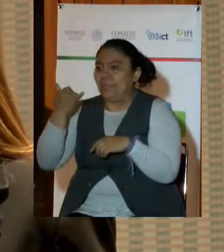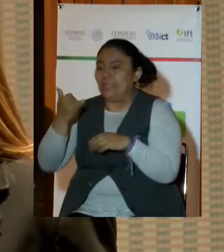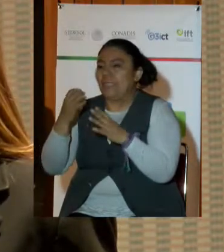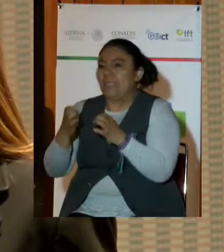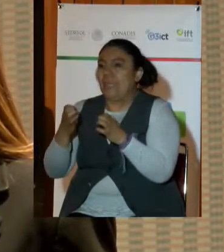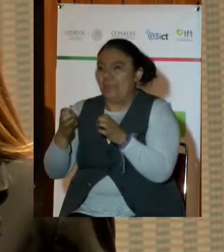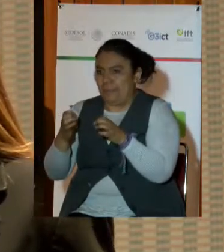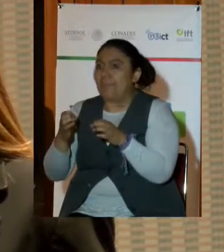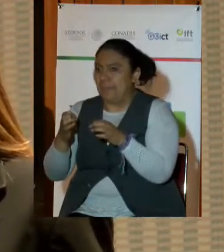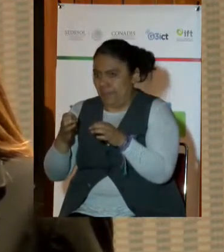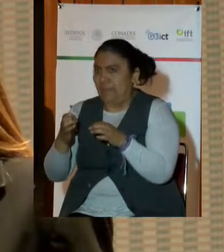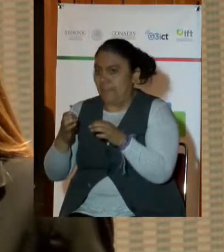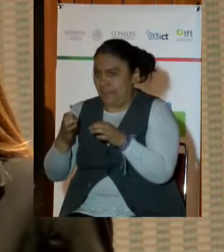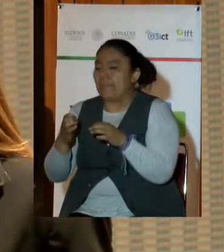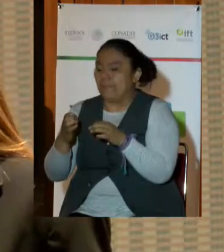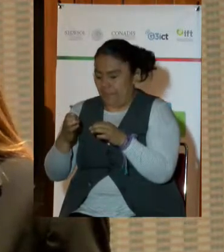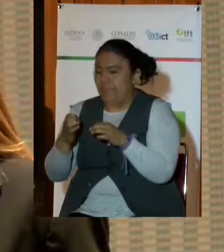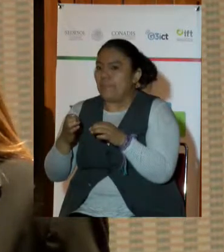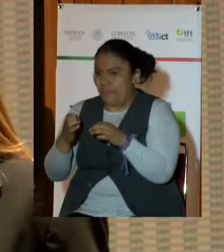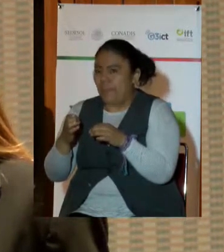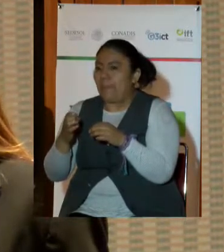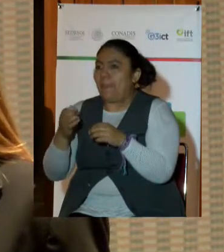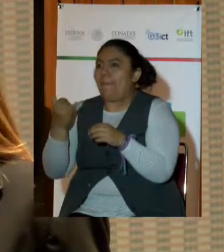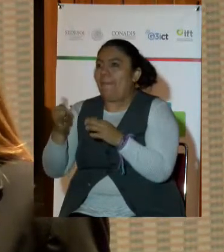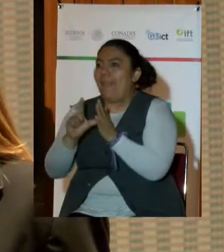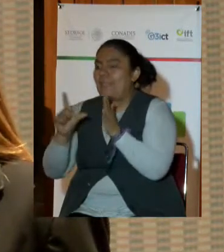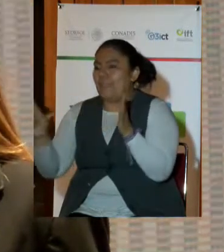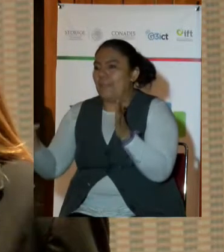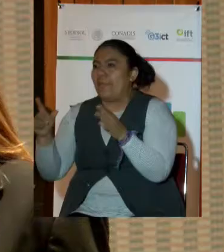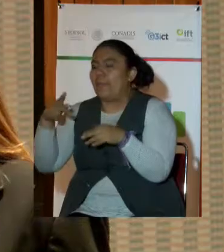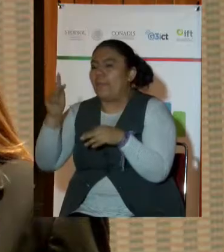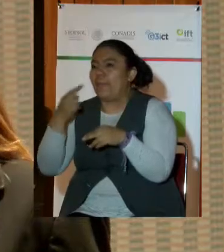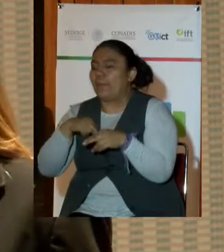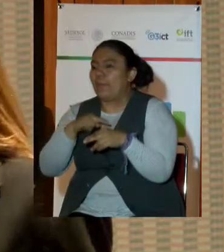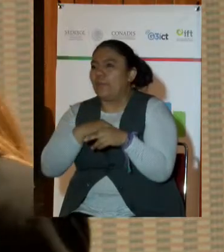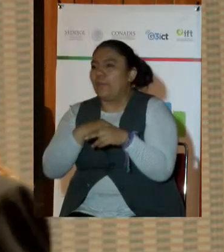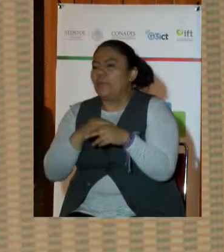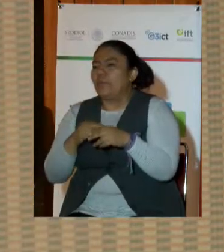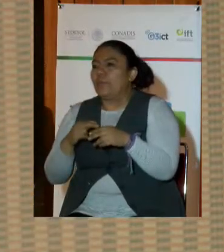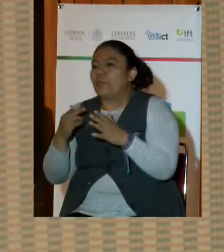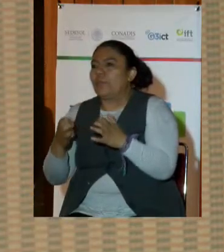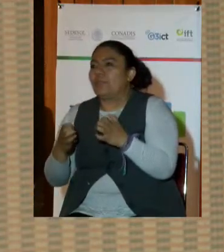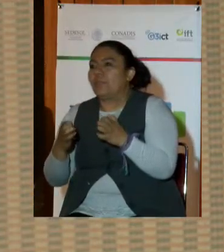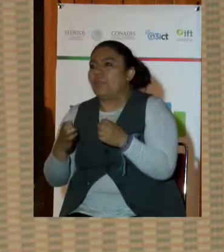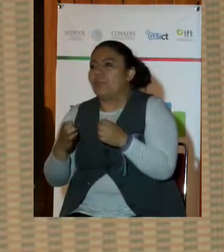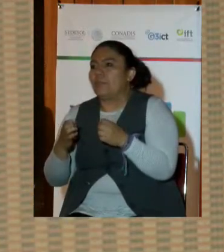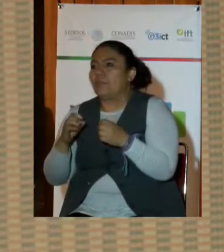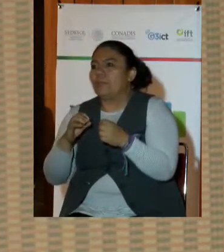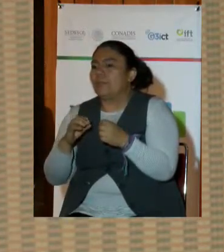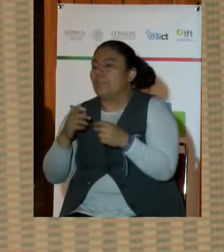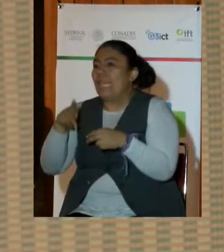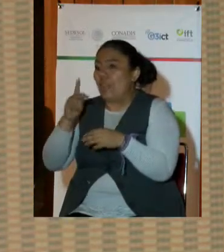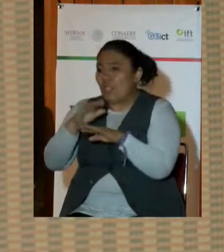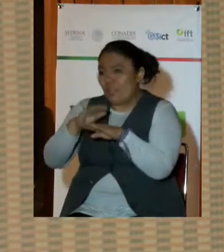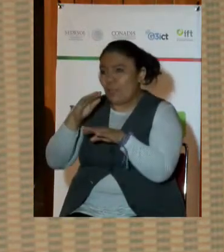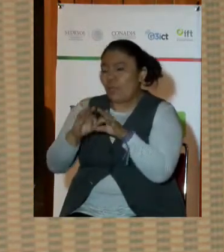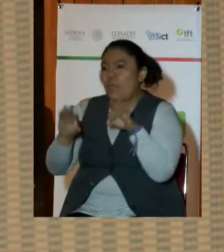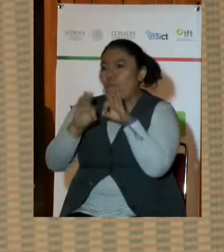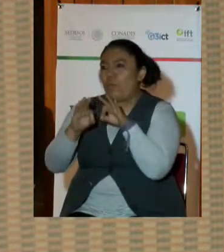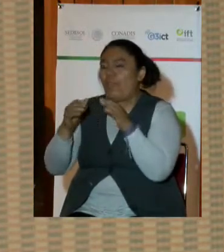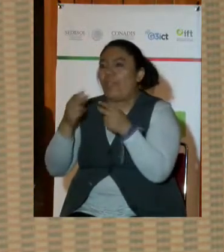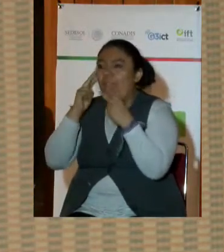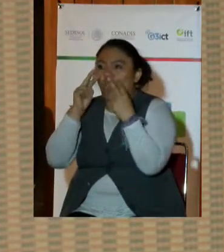en la consulta pública. Sí vimos que fuimos pocas las empresas las que nos interesamos en esa consulta pública,